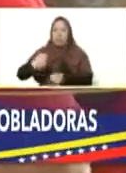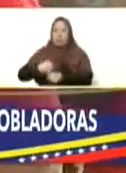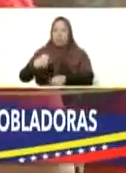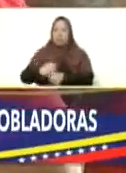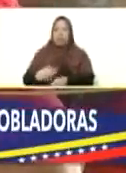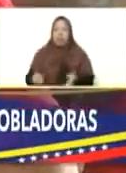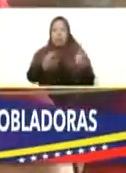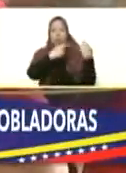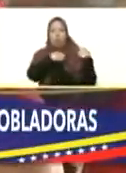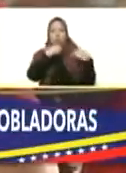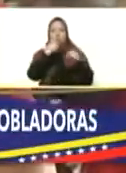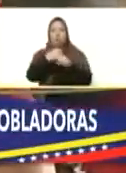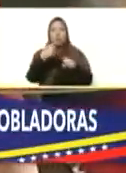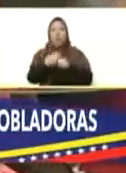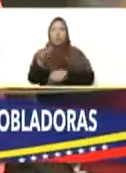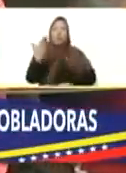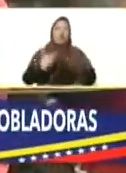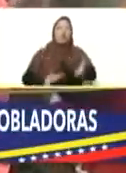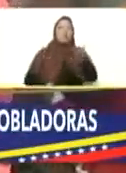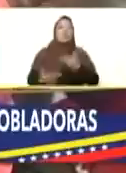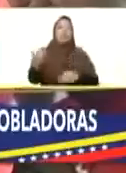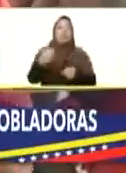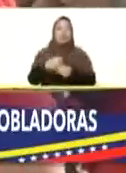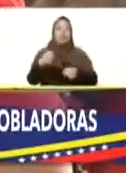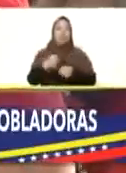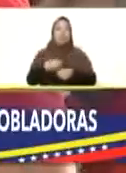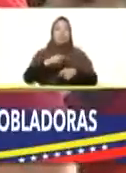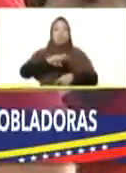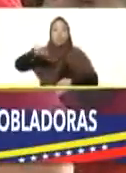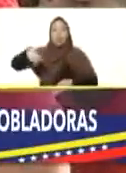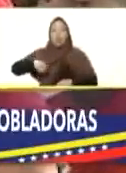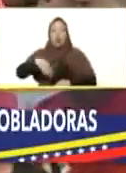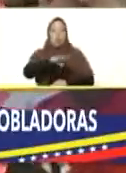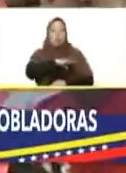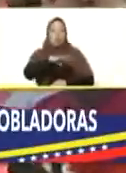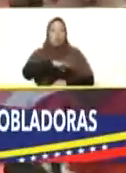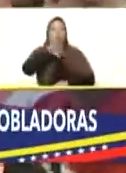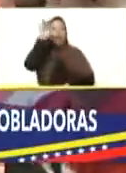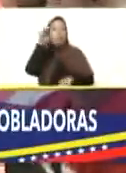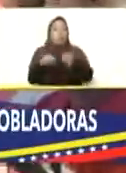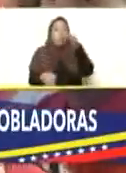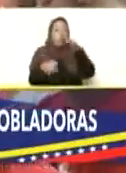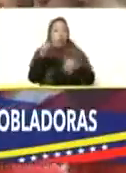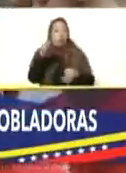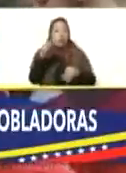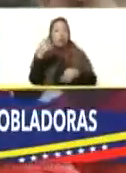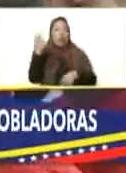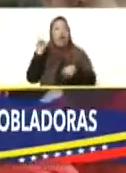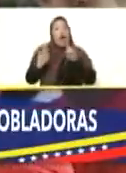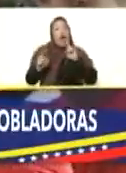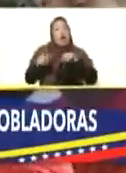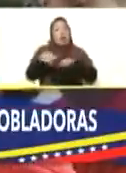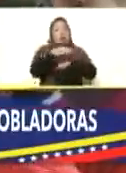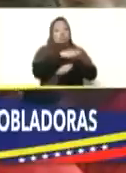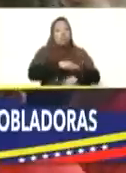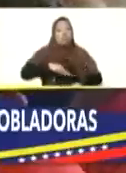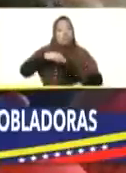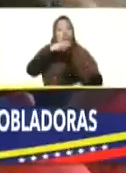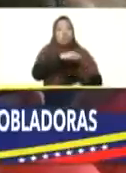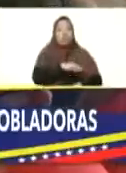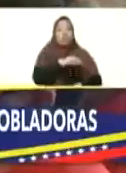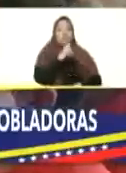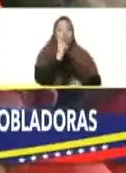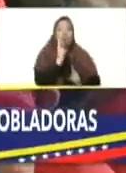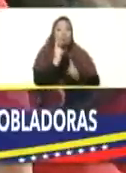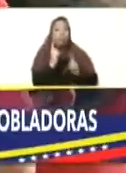a través de la organización de convertirlos en nuestras propias abogadas porque hay veces que vamos al ministerio y lo que hacen es que nos ruletean de un